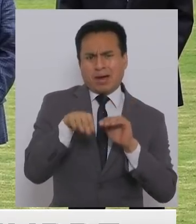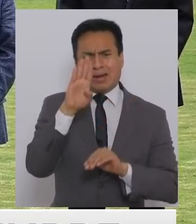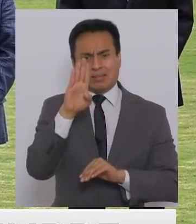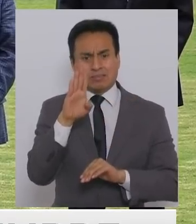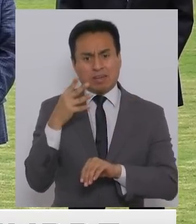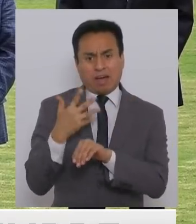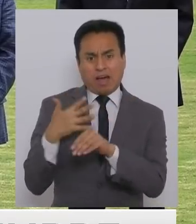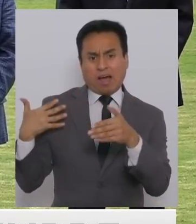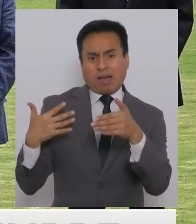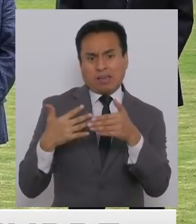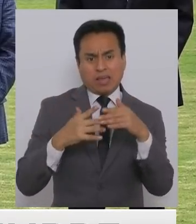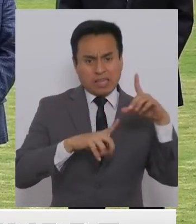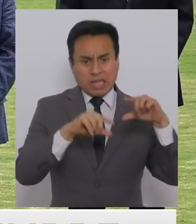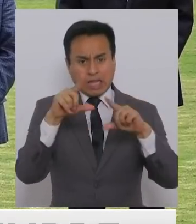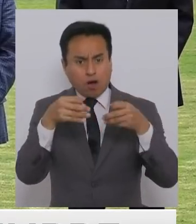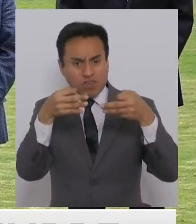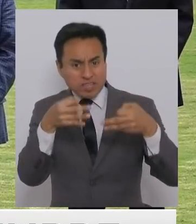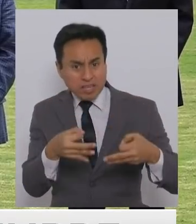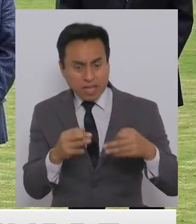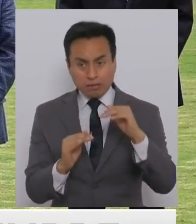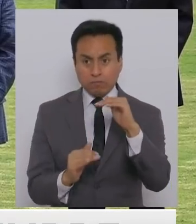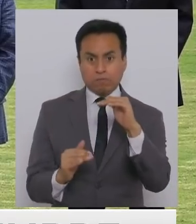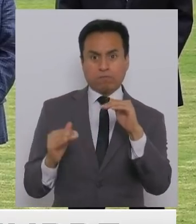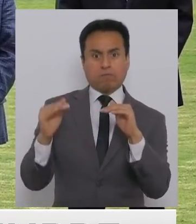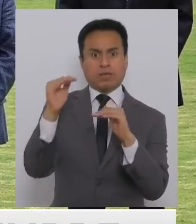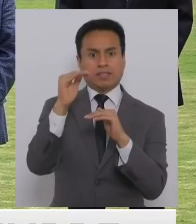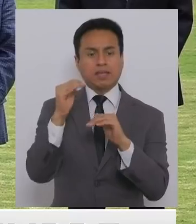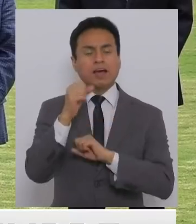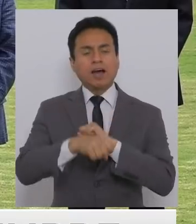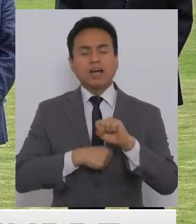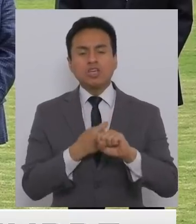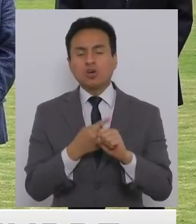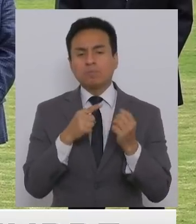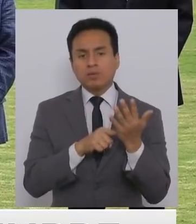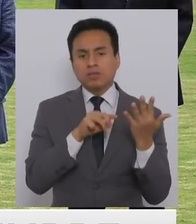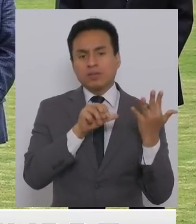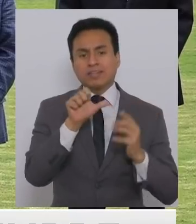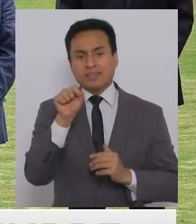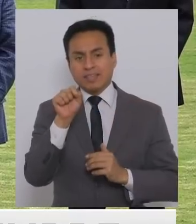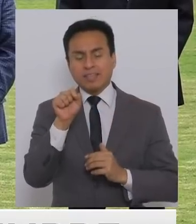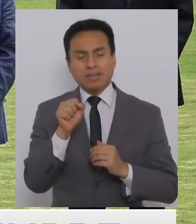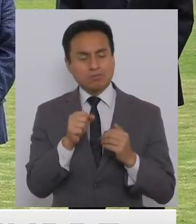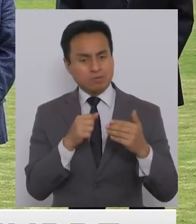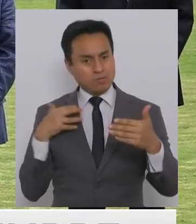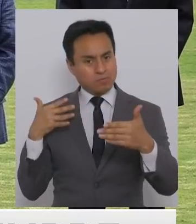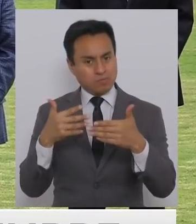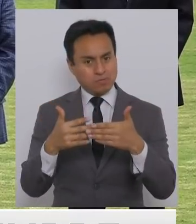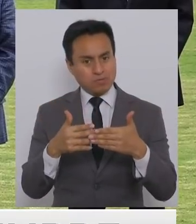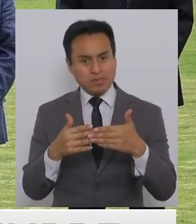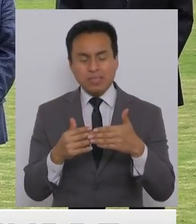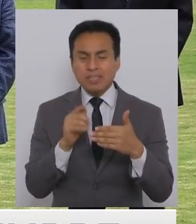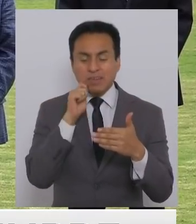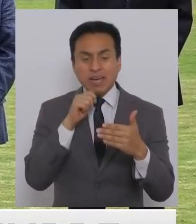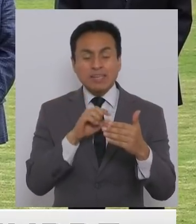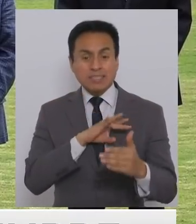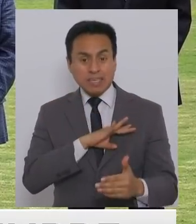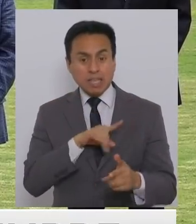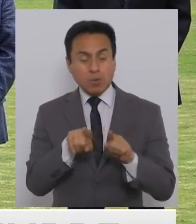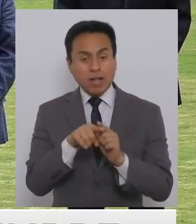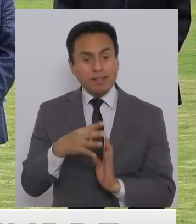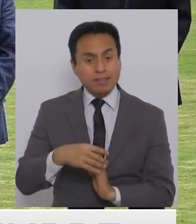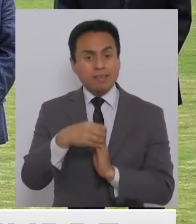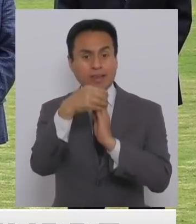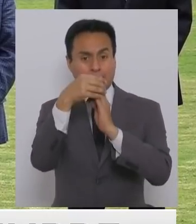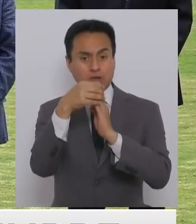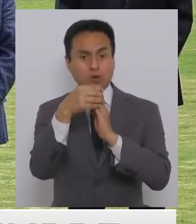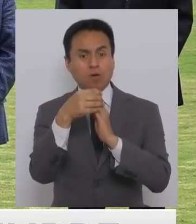existen estadísticas oficiales, es decir, desde el año 1960. Y pone a Chile en una posición de liderazgo y